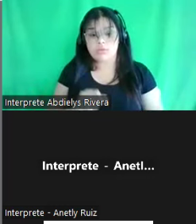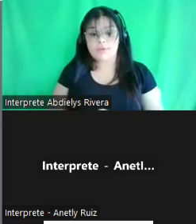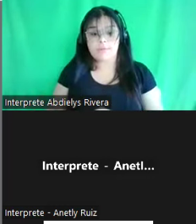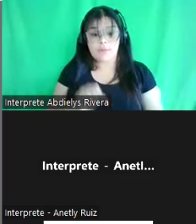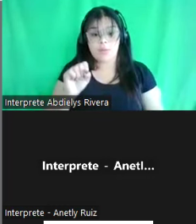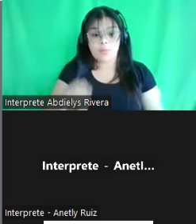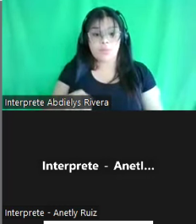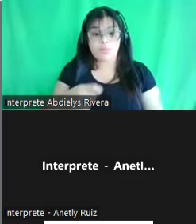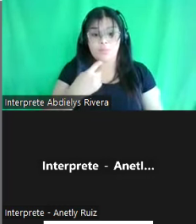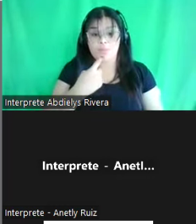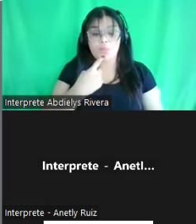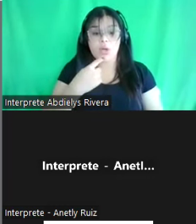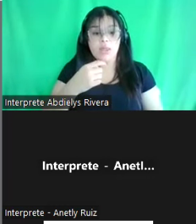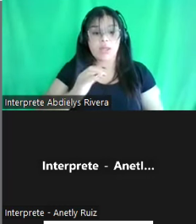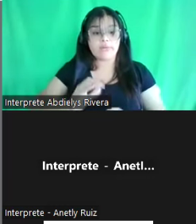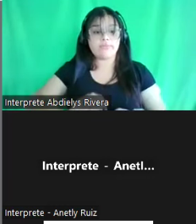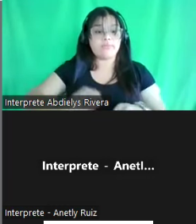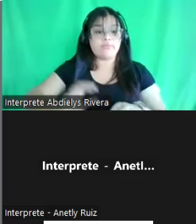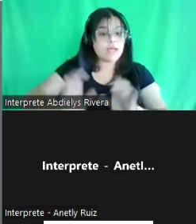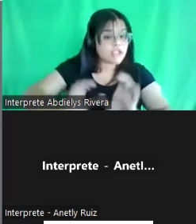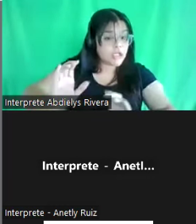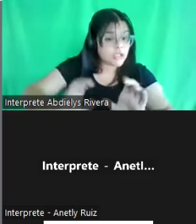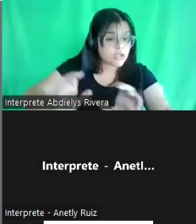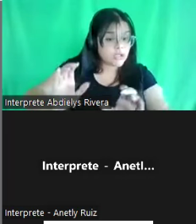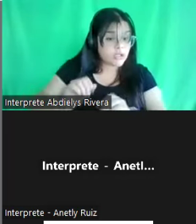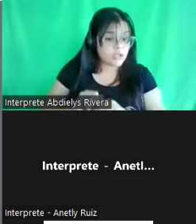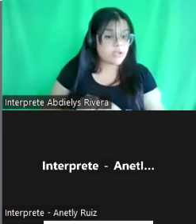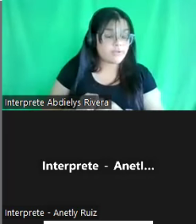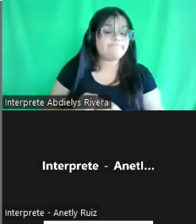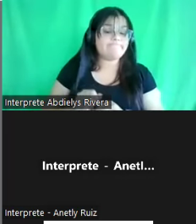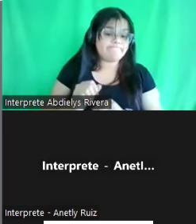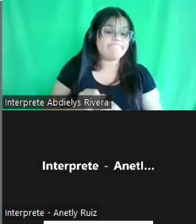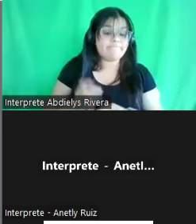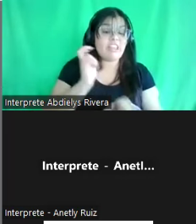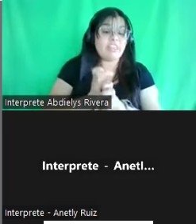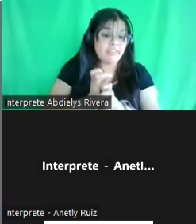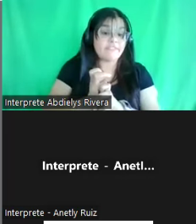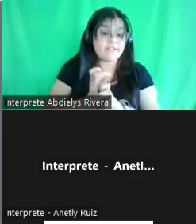¿Pueden colocarla en ella? No, difícil. Muy poco.